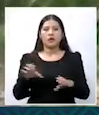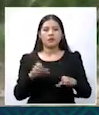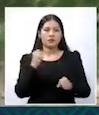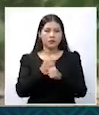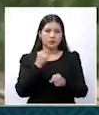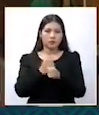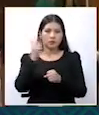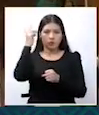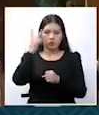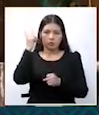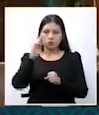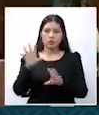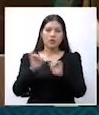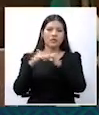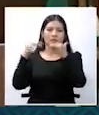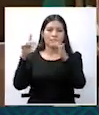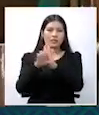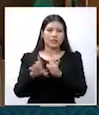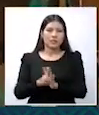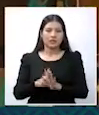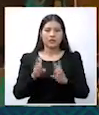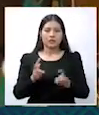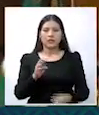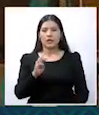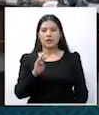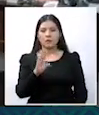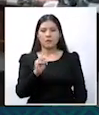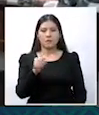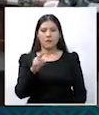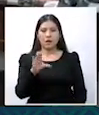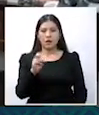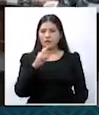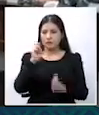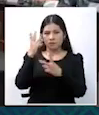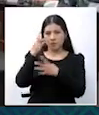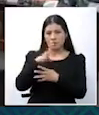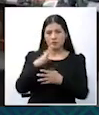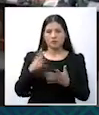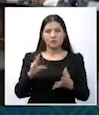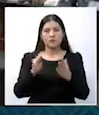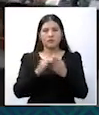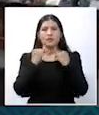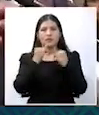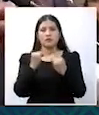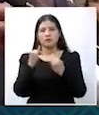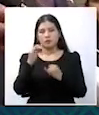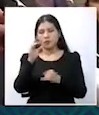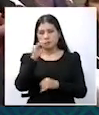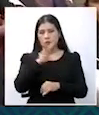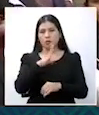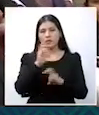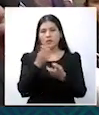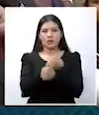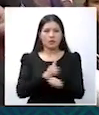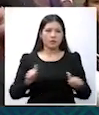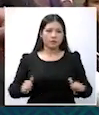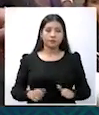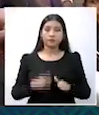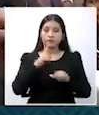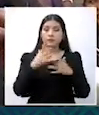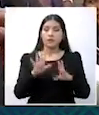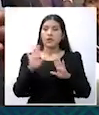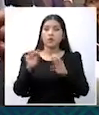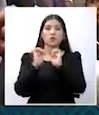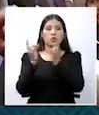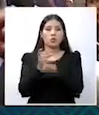de la Asamblea Legislativa Departamental cruceña, Esbonco Matkovic, denunció el viceministro de Autonomía, Álvaro Ruiz. Lo ha dicho el propio presidente del